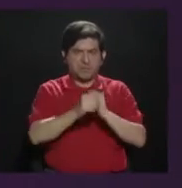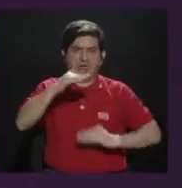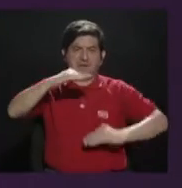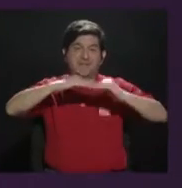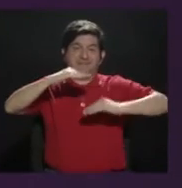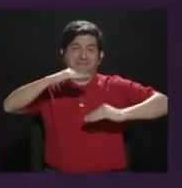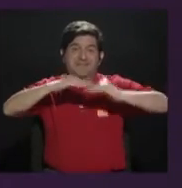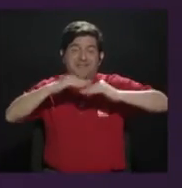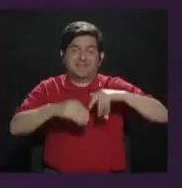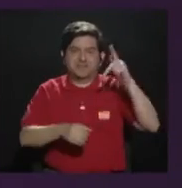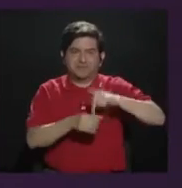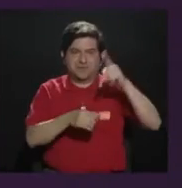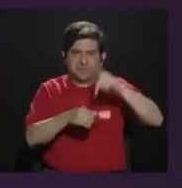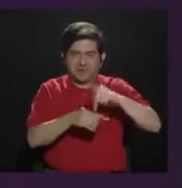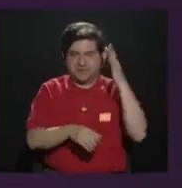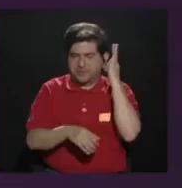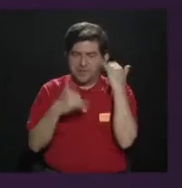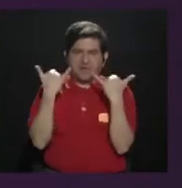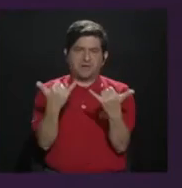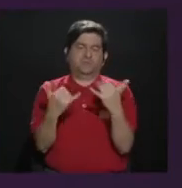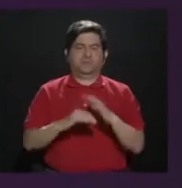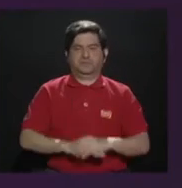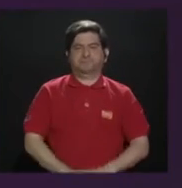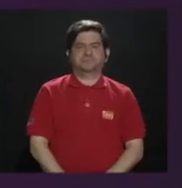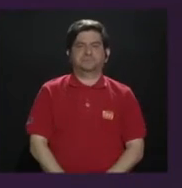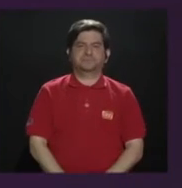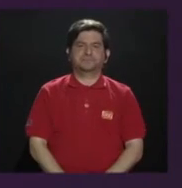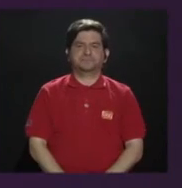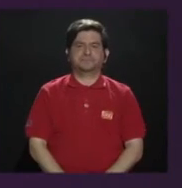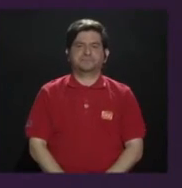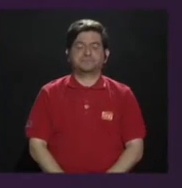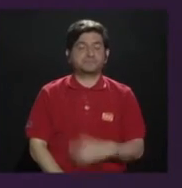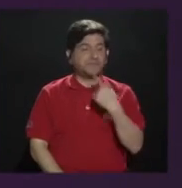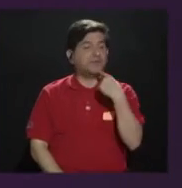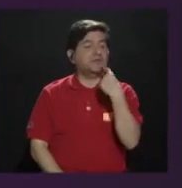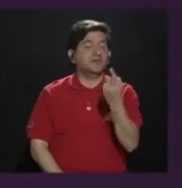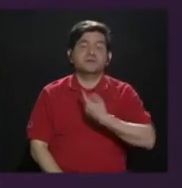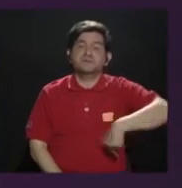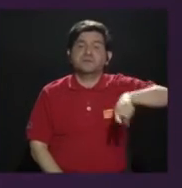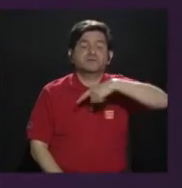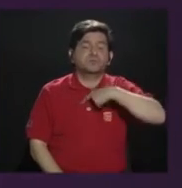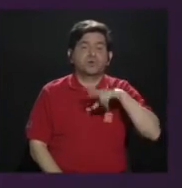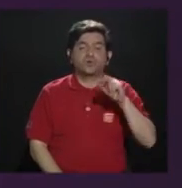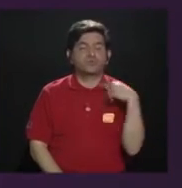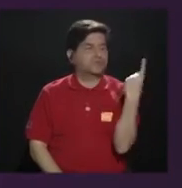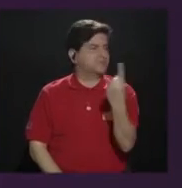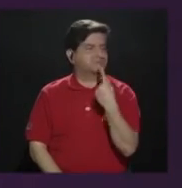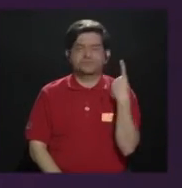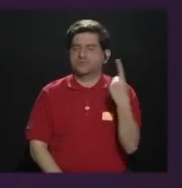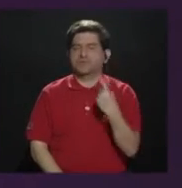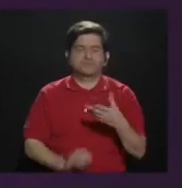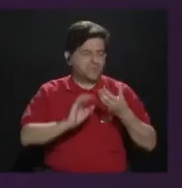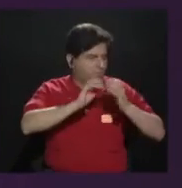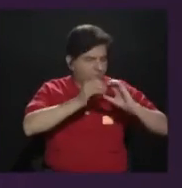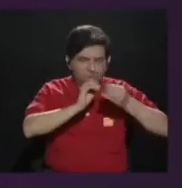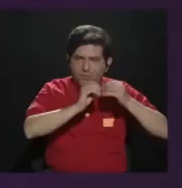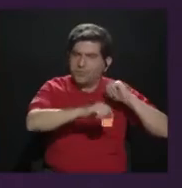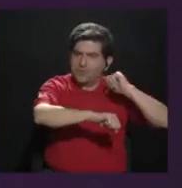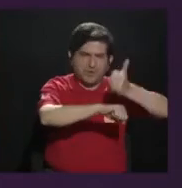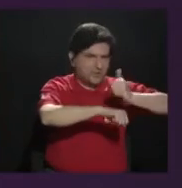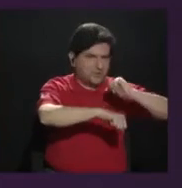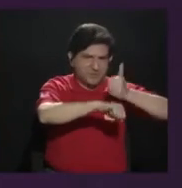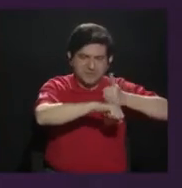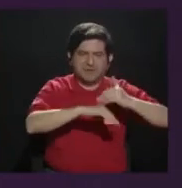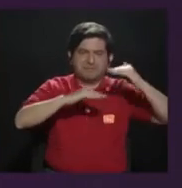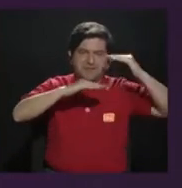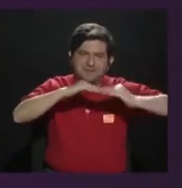la participación de las mujeres en la actualidad, ¿no? Entonces, lo que decimos es que no basta con los cupos que establecen